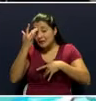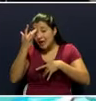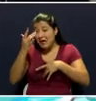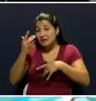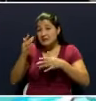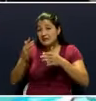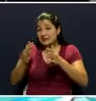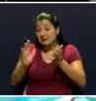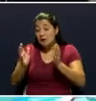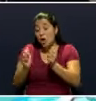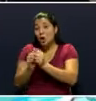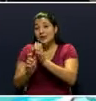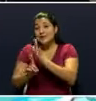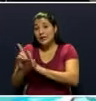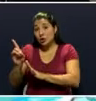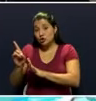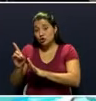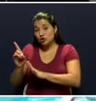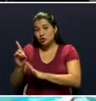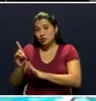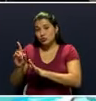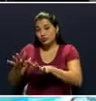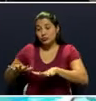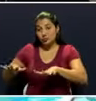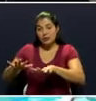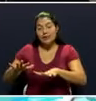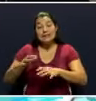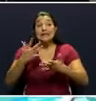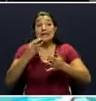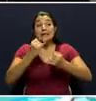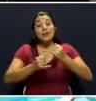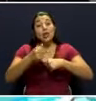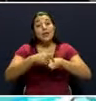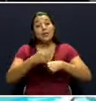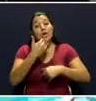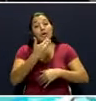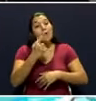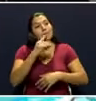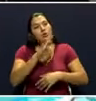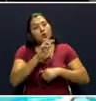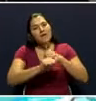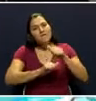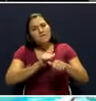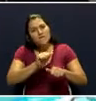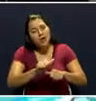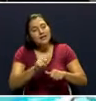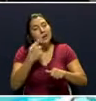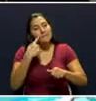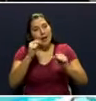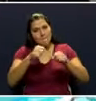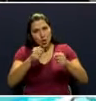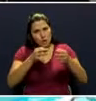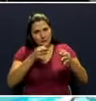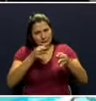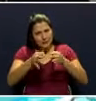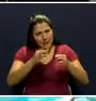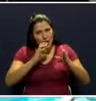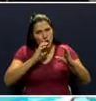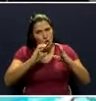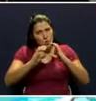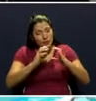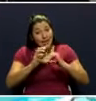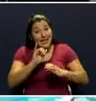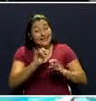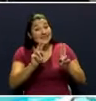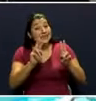se nos acabó el tiempo, pero le agradezco muchísimo el esfuerzo por comunicar, por explicar. Son